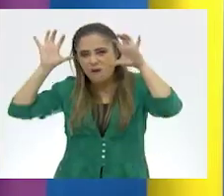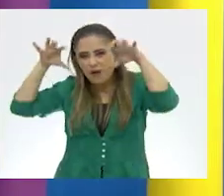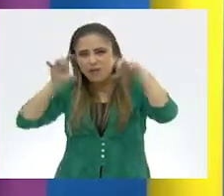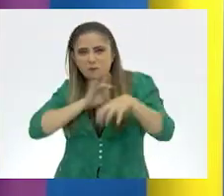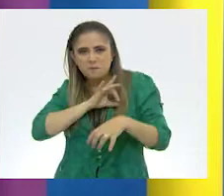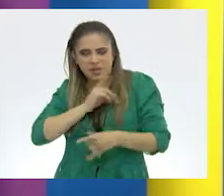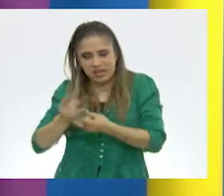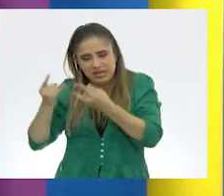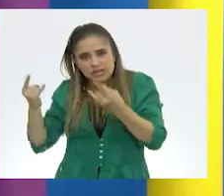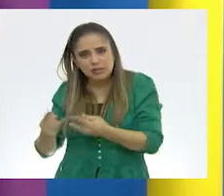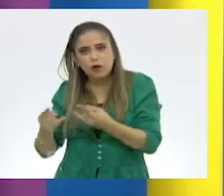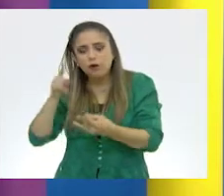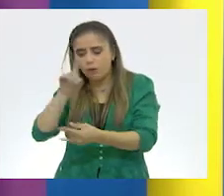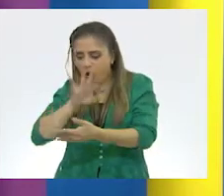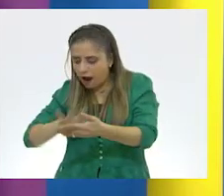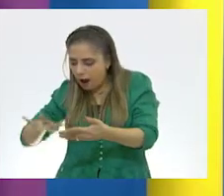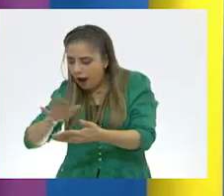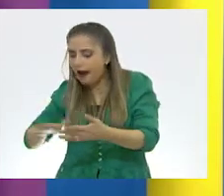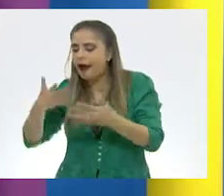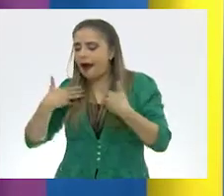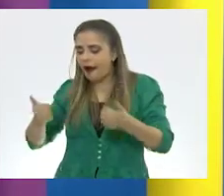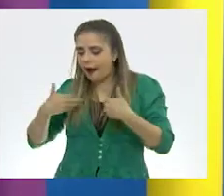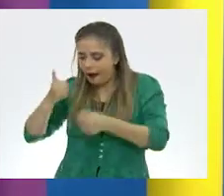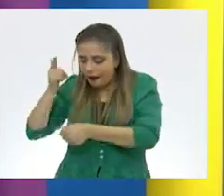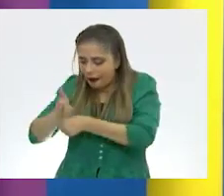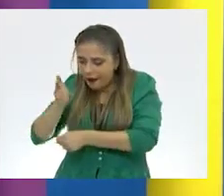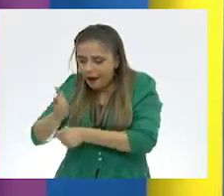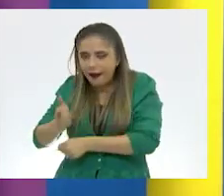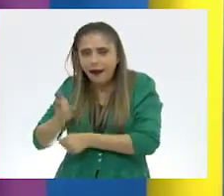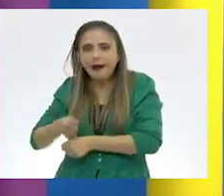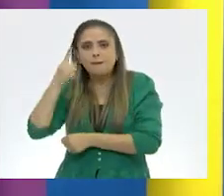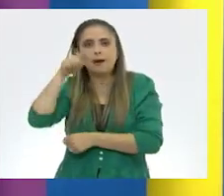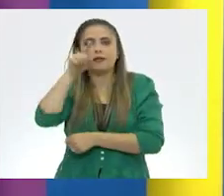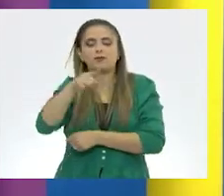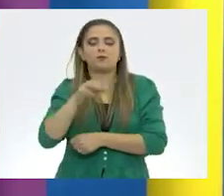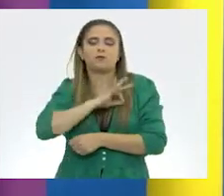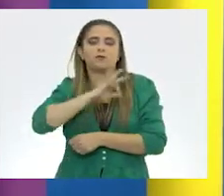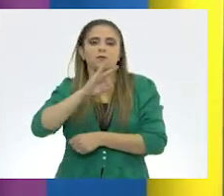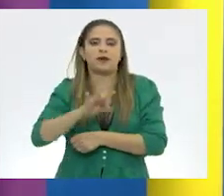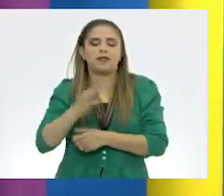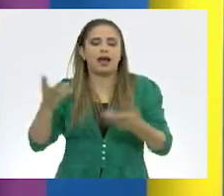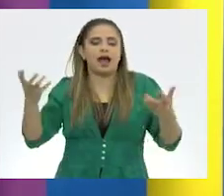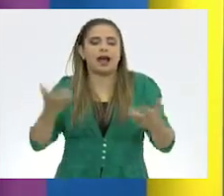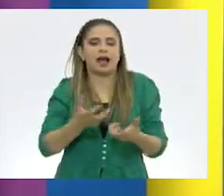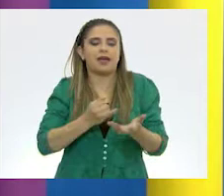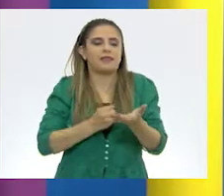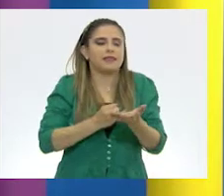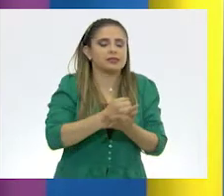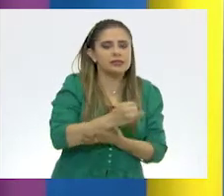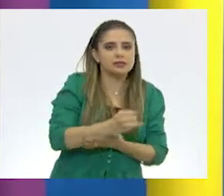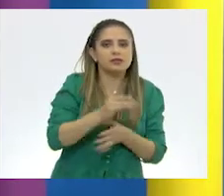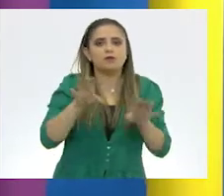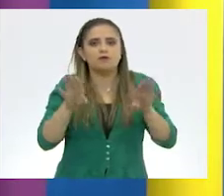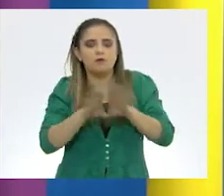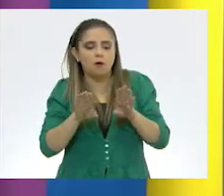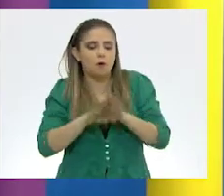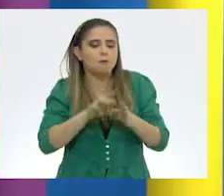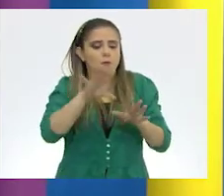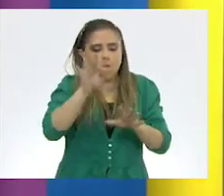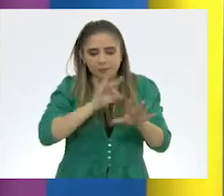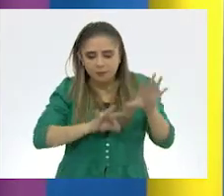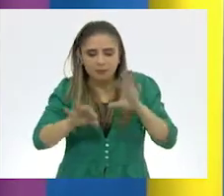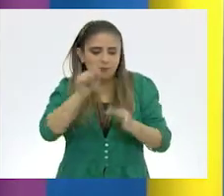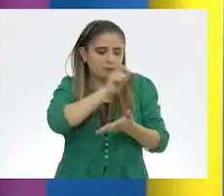terror, analizando la información y empleando el lenguaje para la toma de decisiones mediante el análisis de elementos